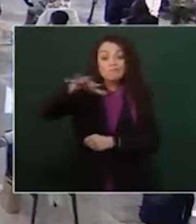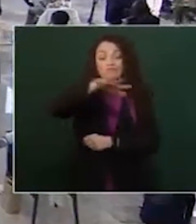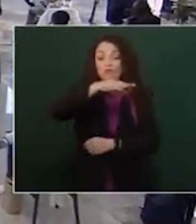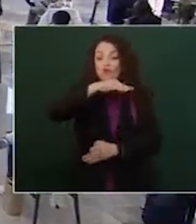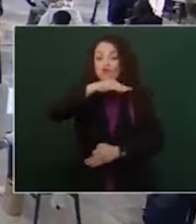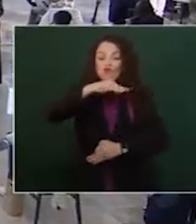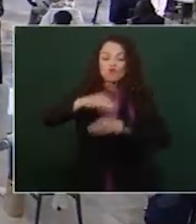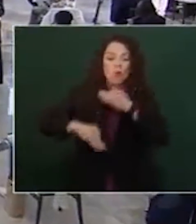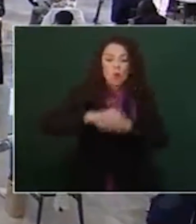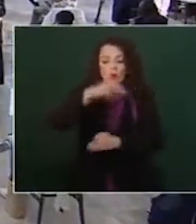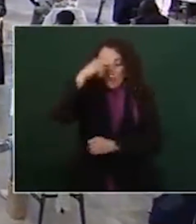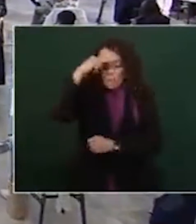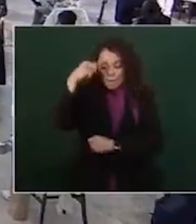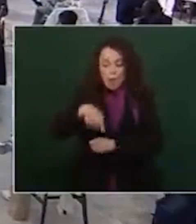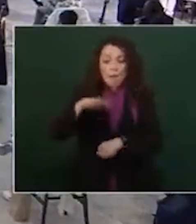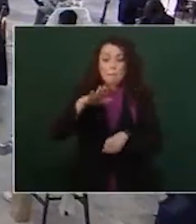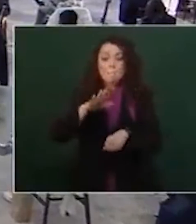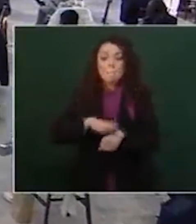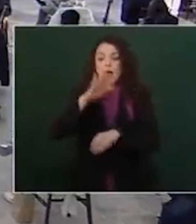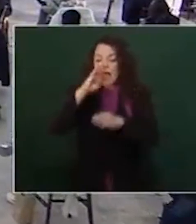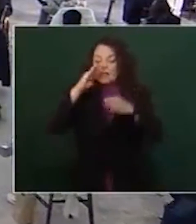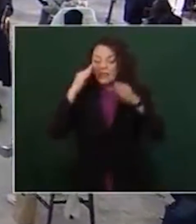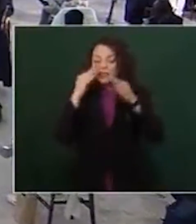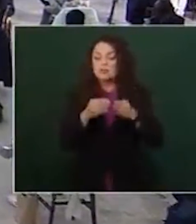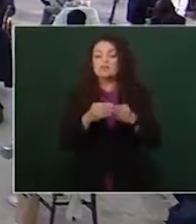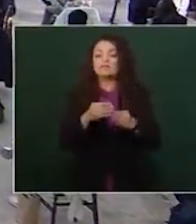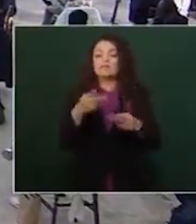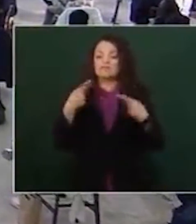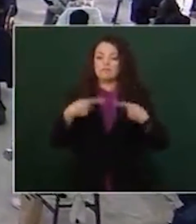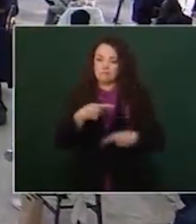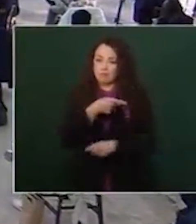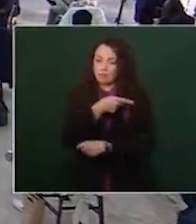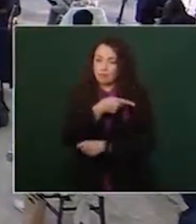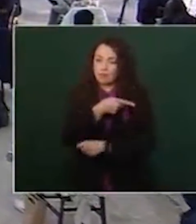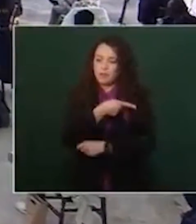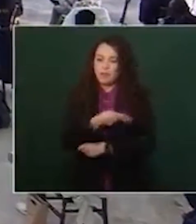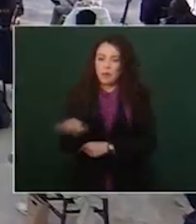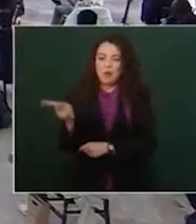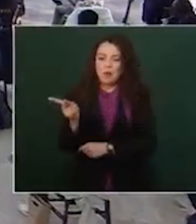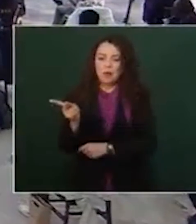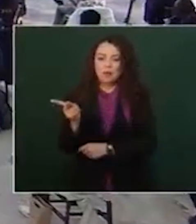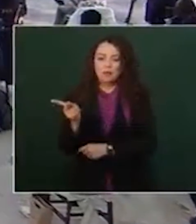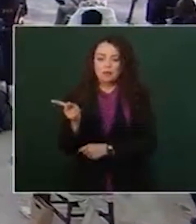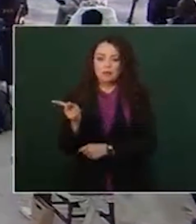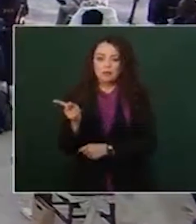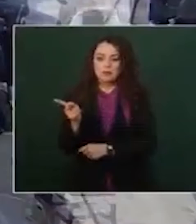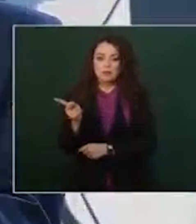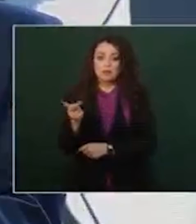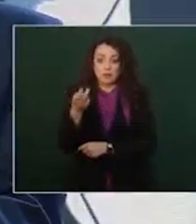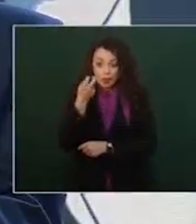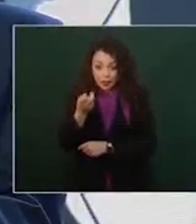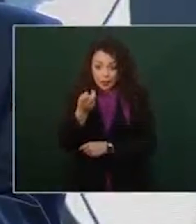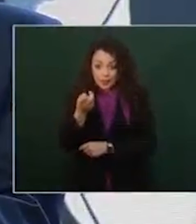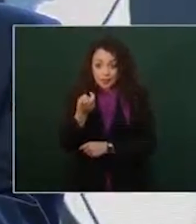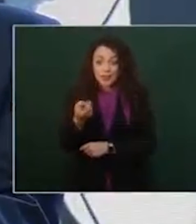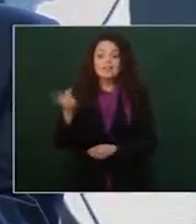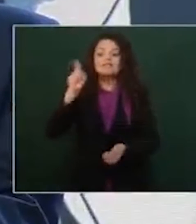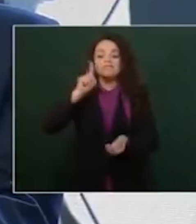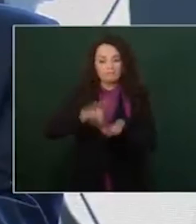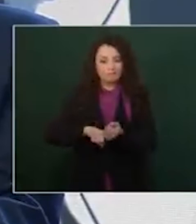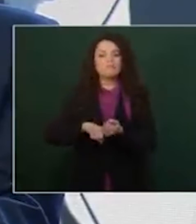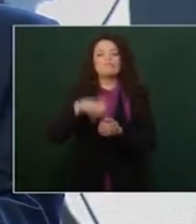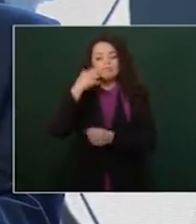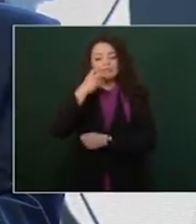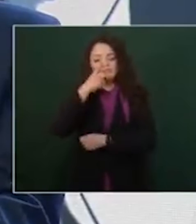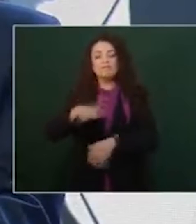mandato de cambio la constitución establece que solo el presidente de mexico puede remover al fiscal por